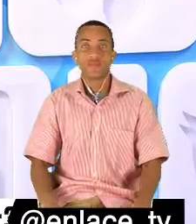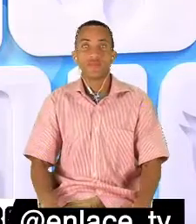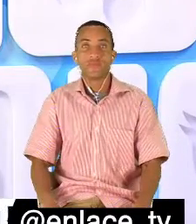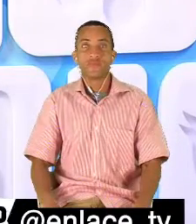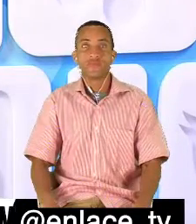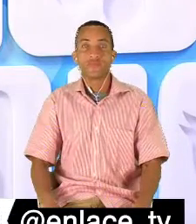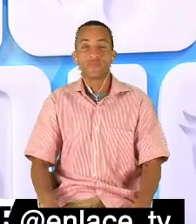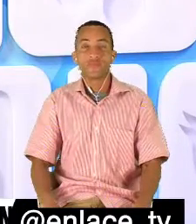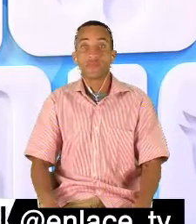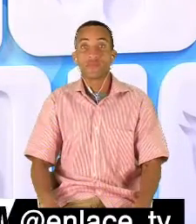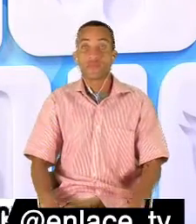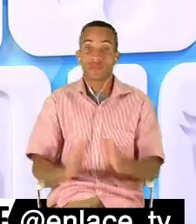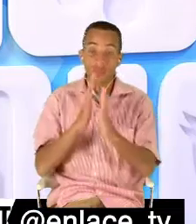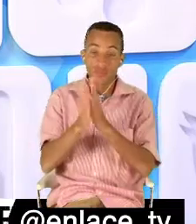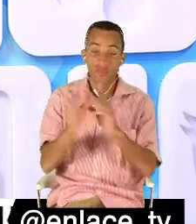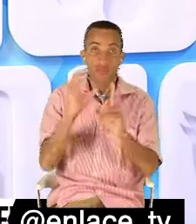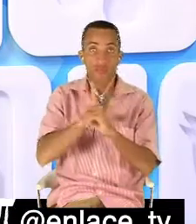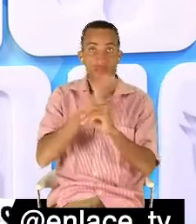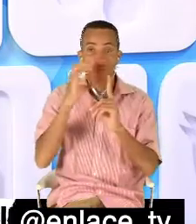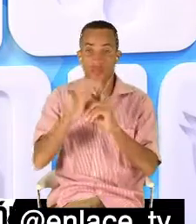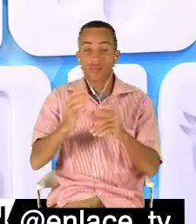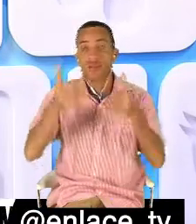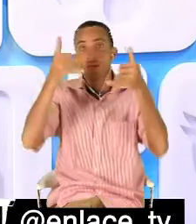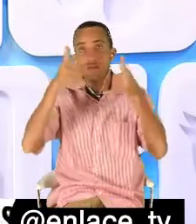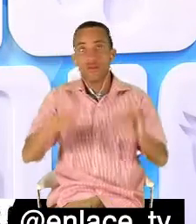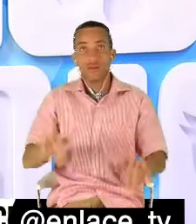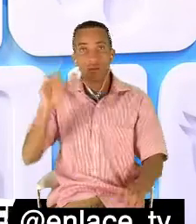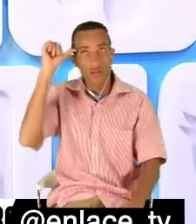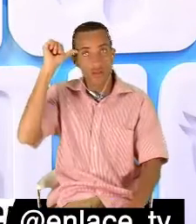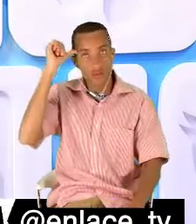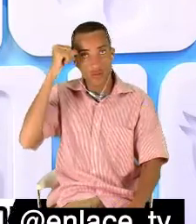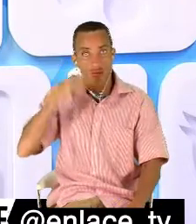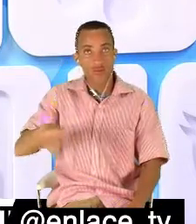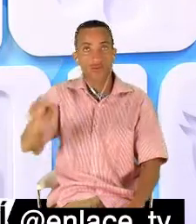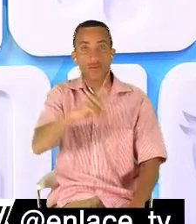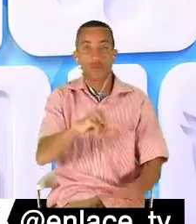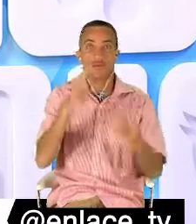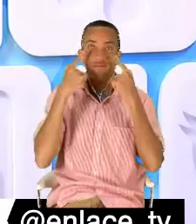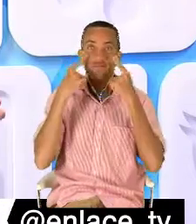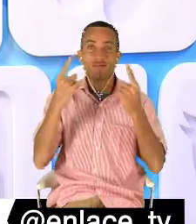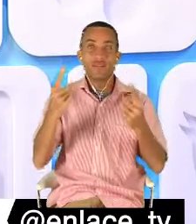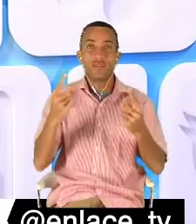Y hasta aquí la información de cultura y entretenimiento. Recuerden, barranqueños, ustedes quedan en la